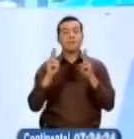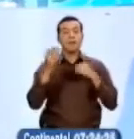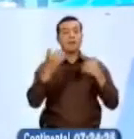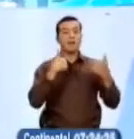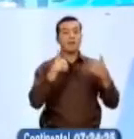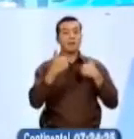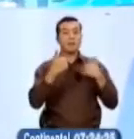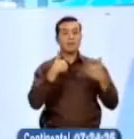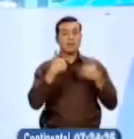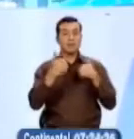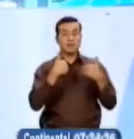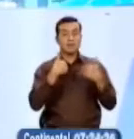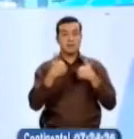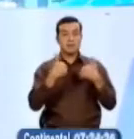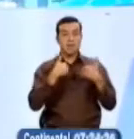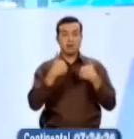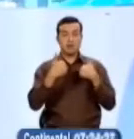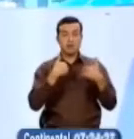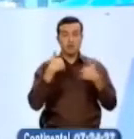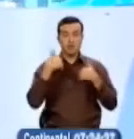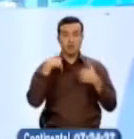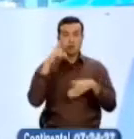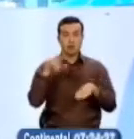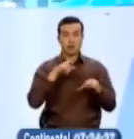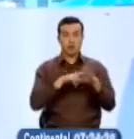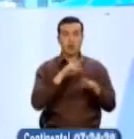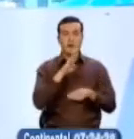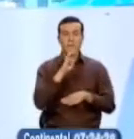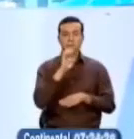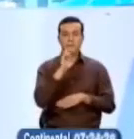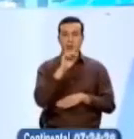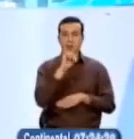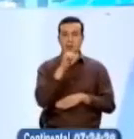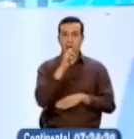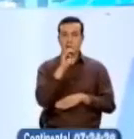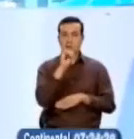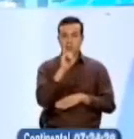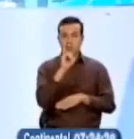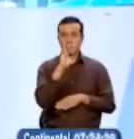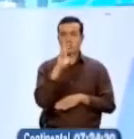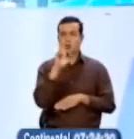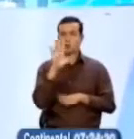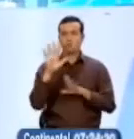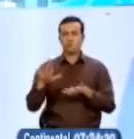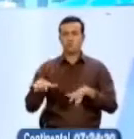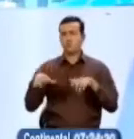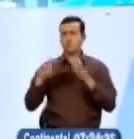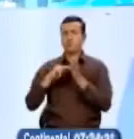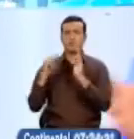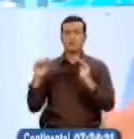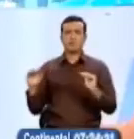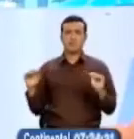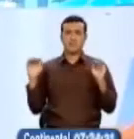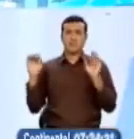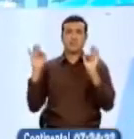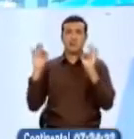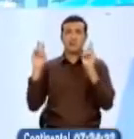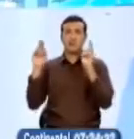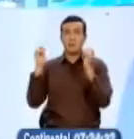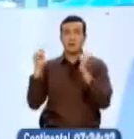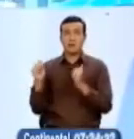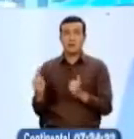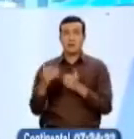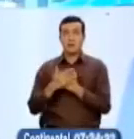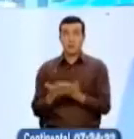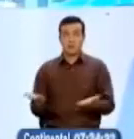nacional benjamín carrión que es una muy moderna estructura de las artes un